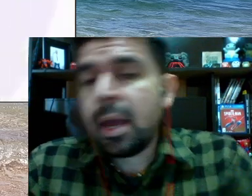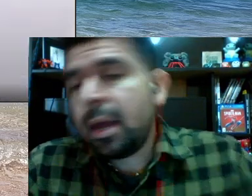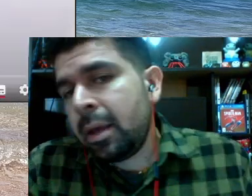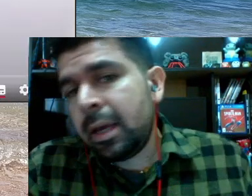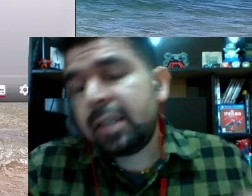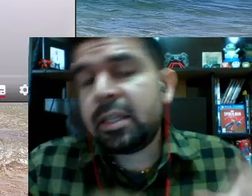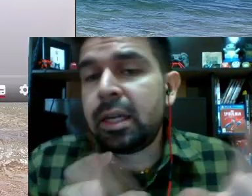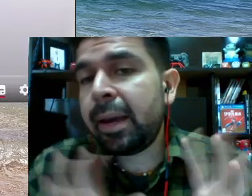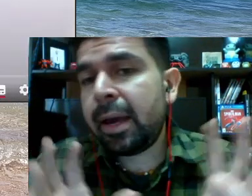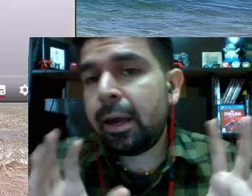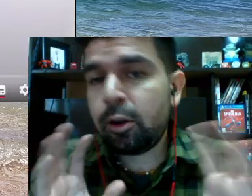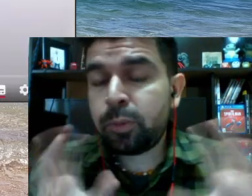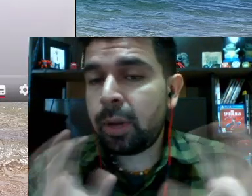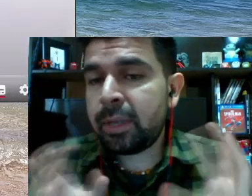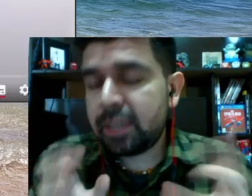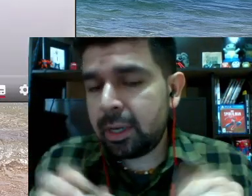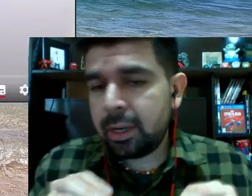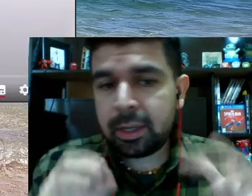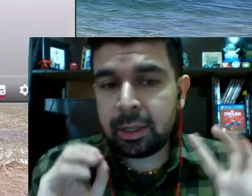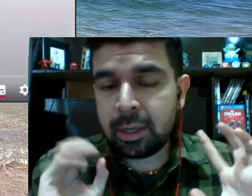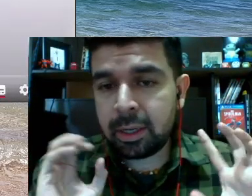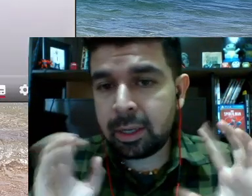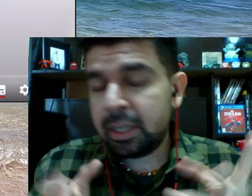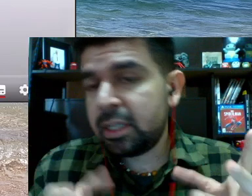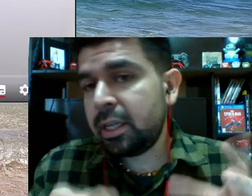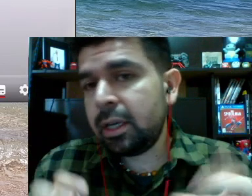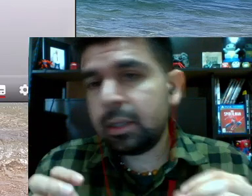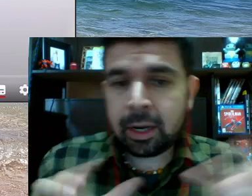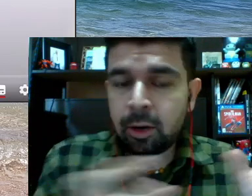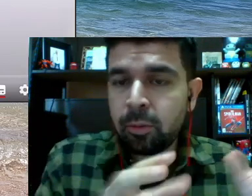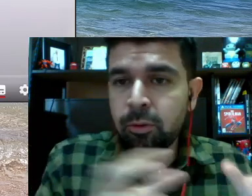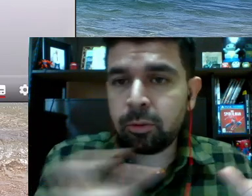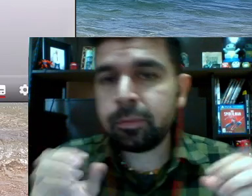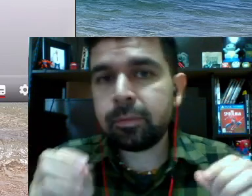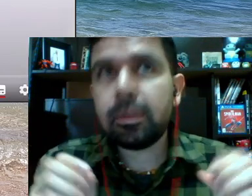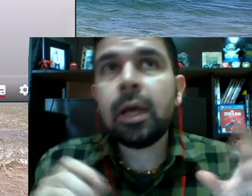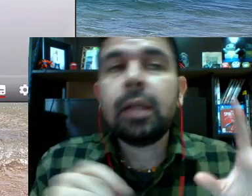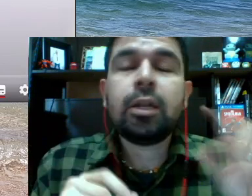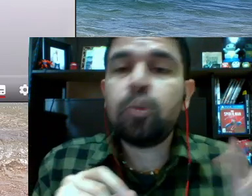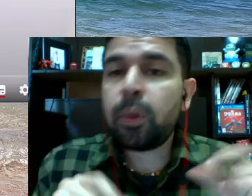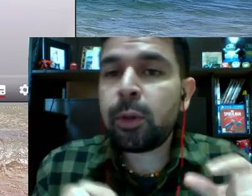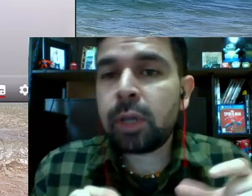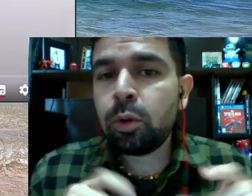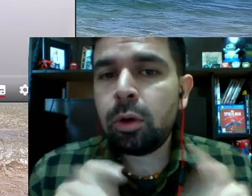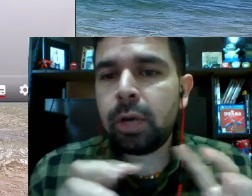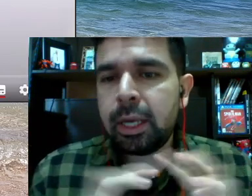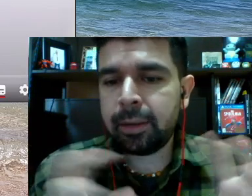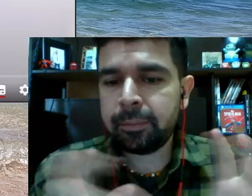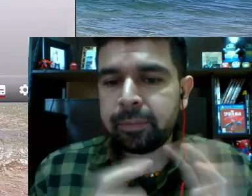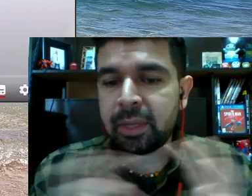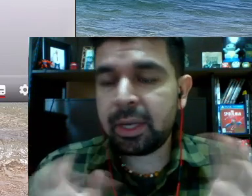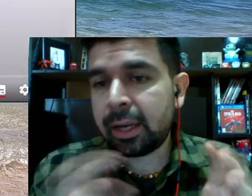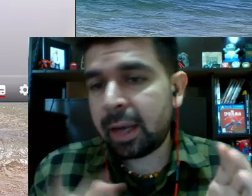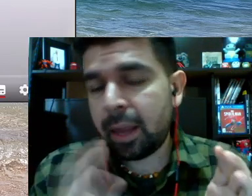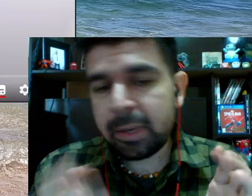es decir ya ven que los programas de disciplina tienen como tienen su propio título y